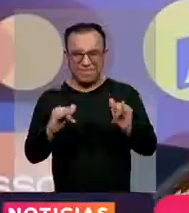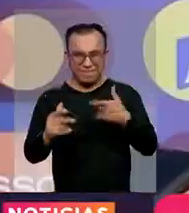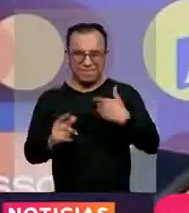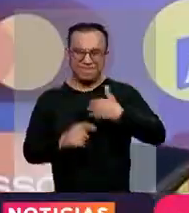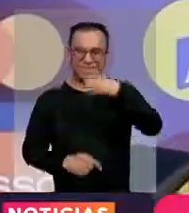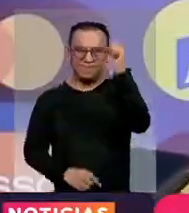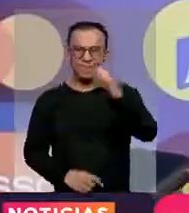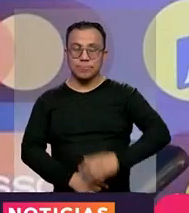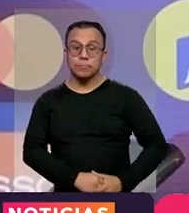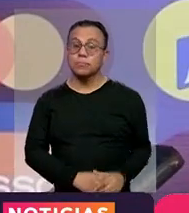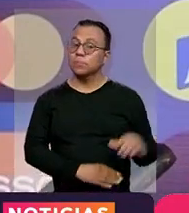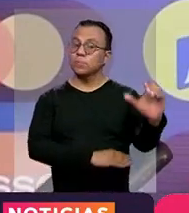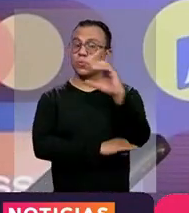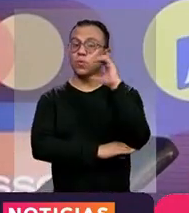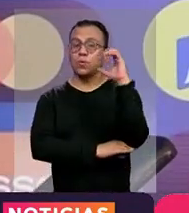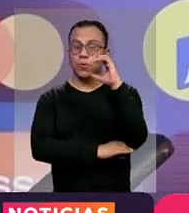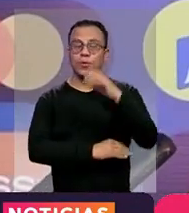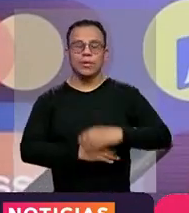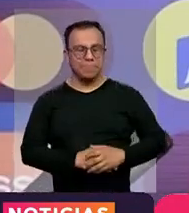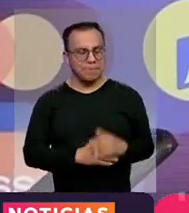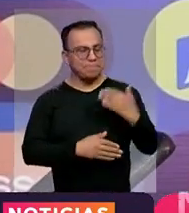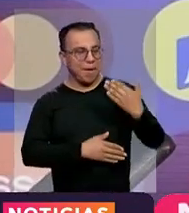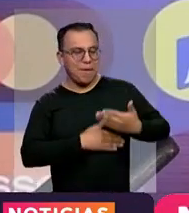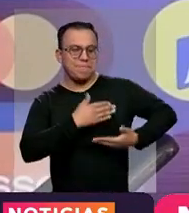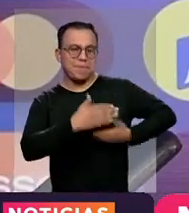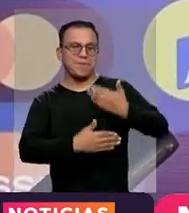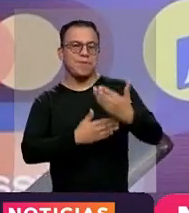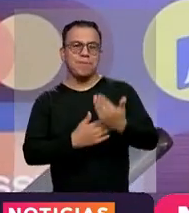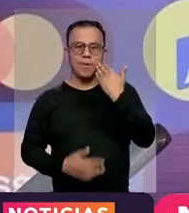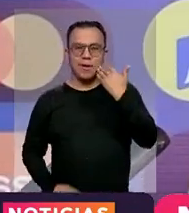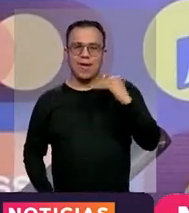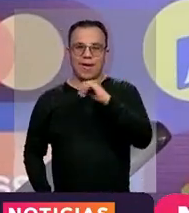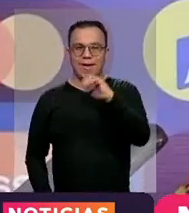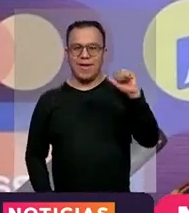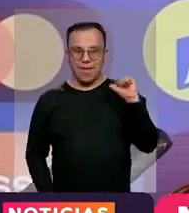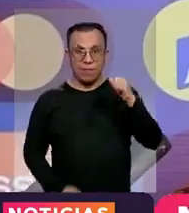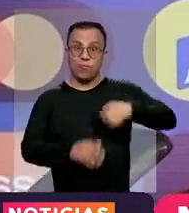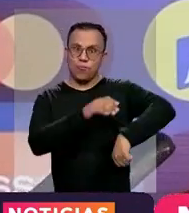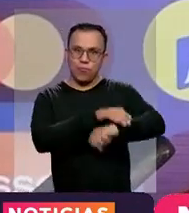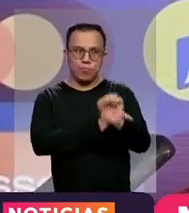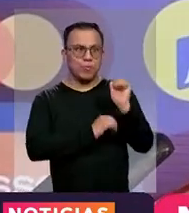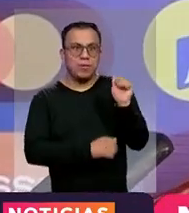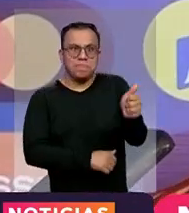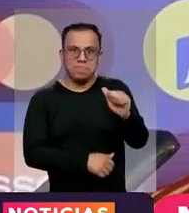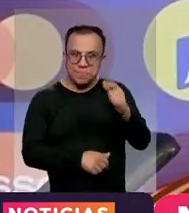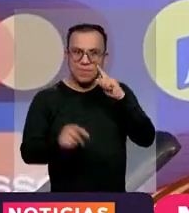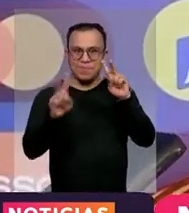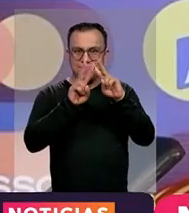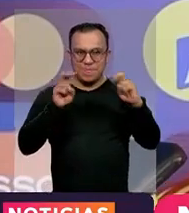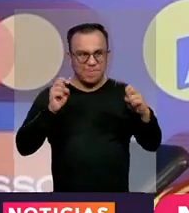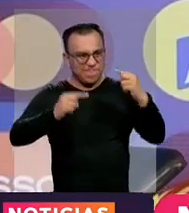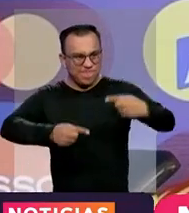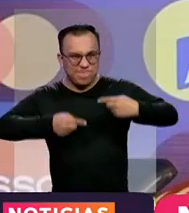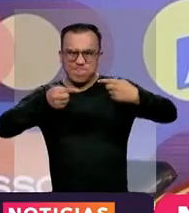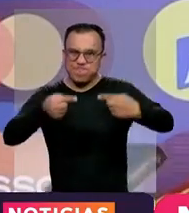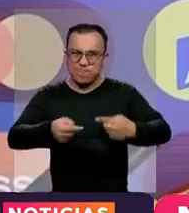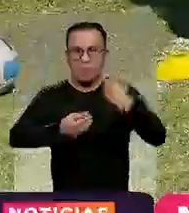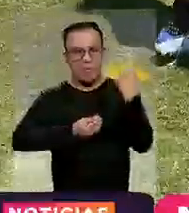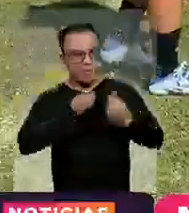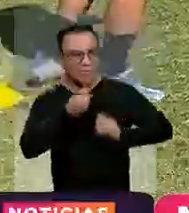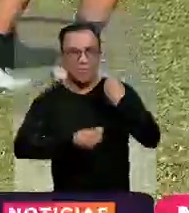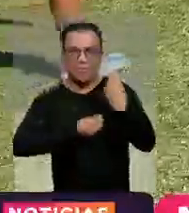cerca. Colombia se ha ido enamorando del fútbol femenino por lo que han hecho ellas en el terreno de juego, por lo que vienen